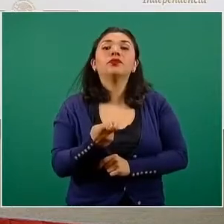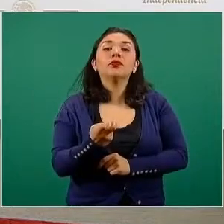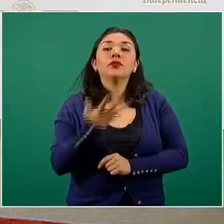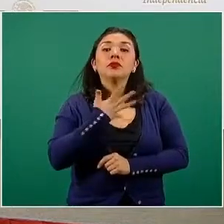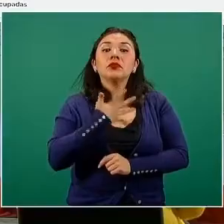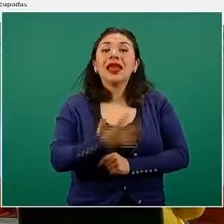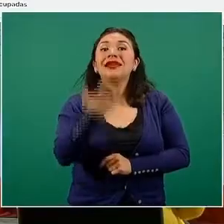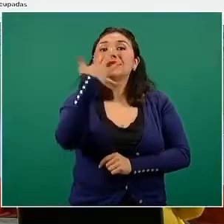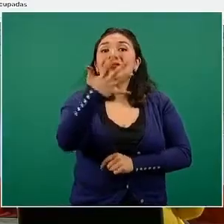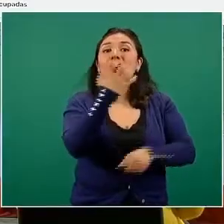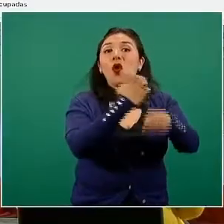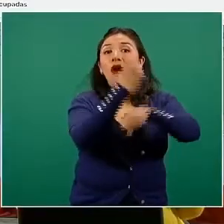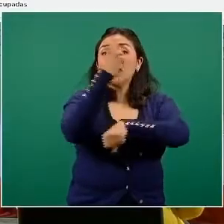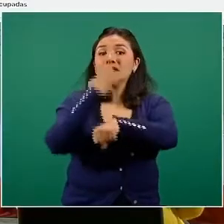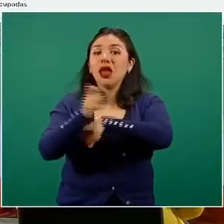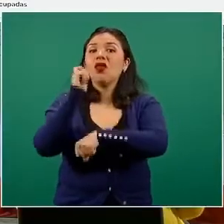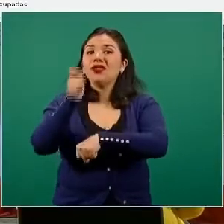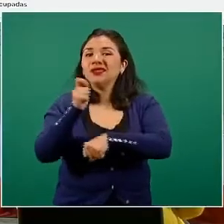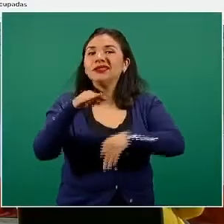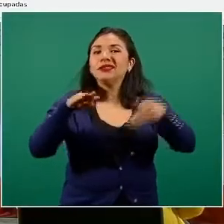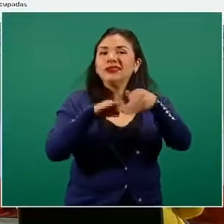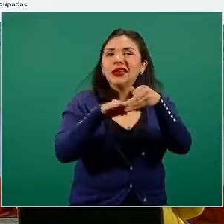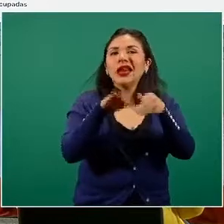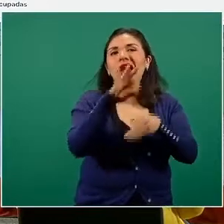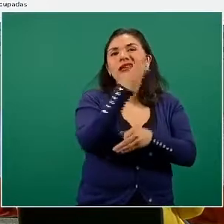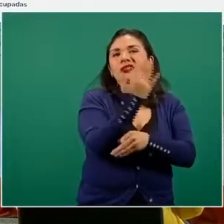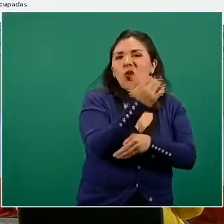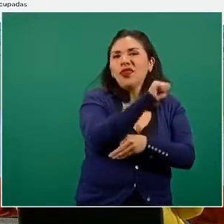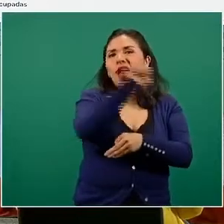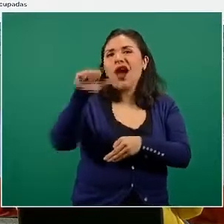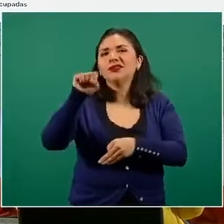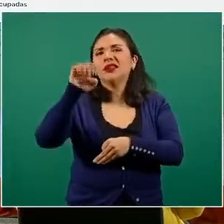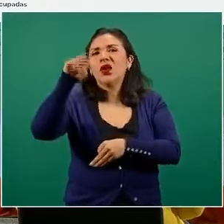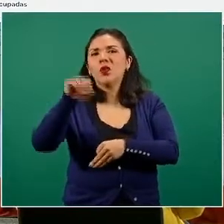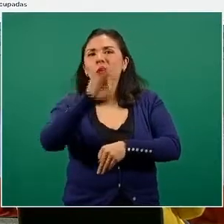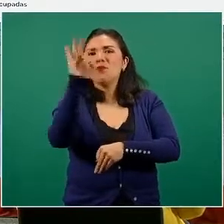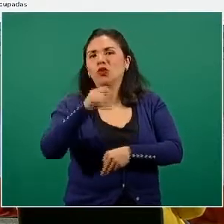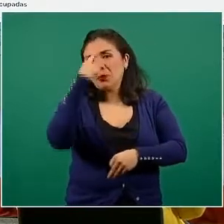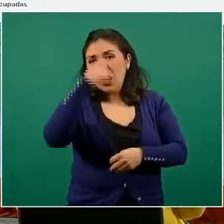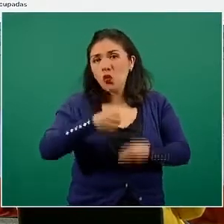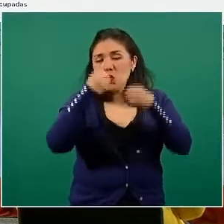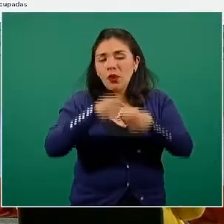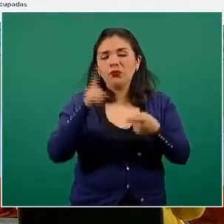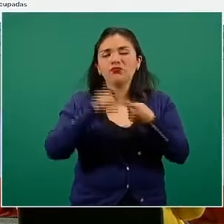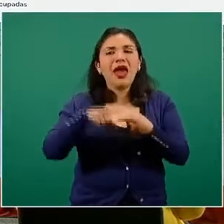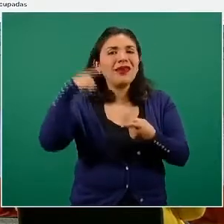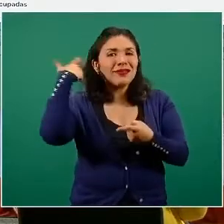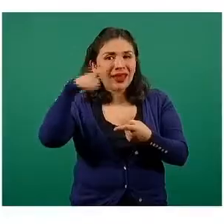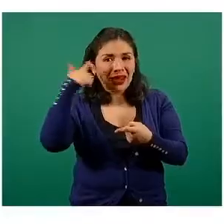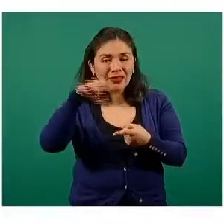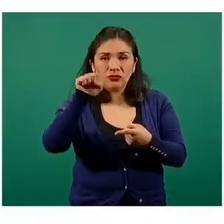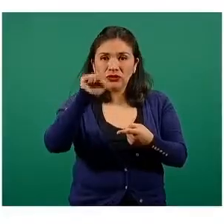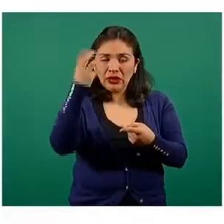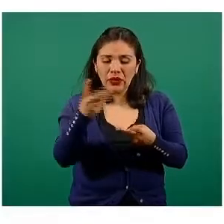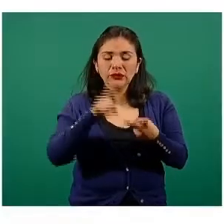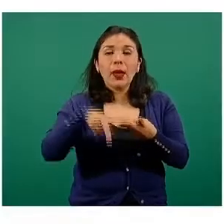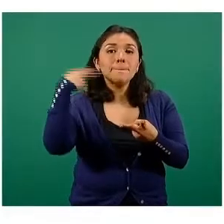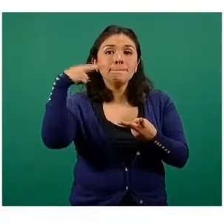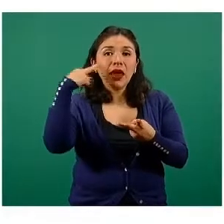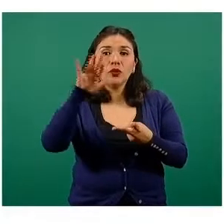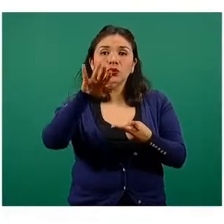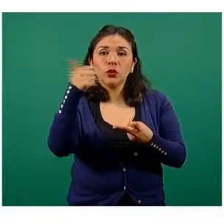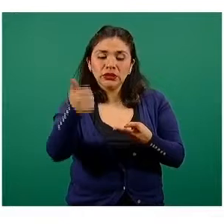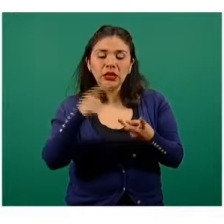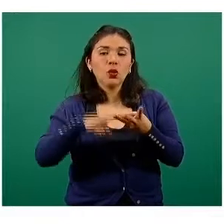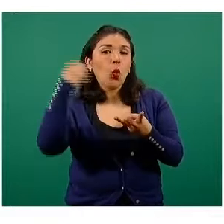Tenemos 5 entidades que están entre 50 y 69% de ocupación, que son Querétaro con 63, Veracruz con